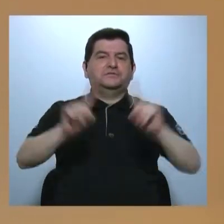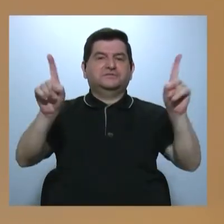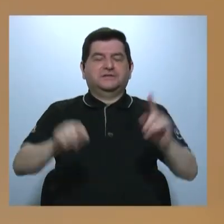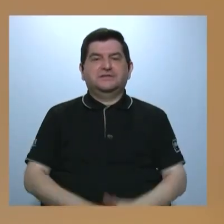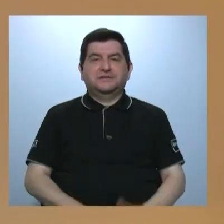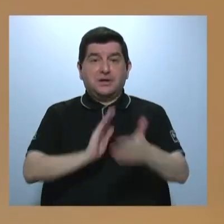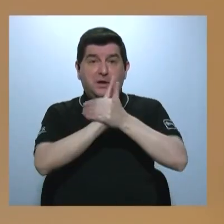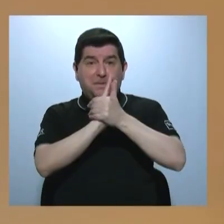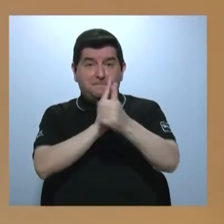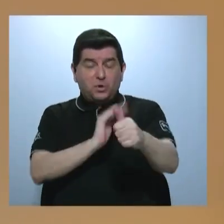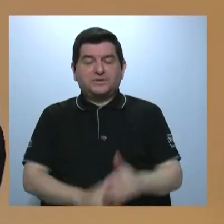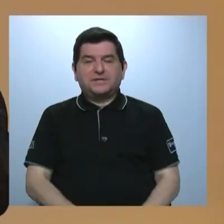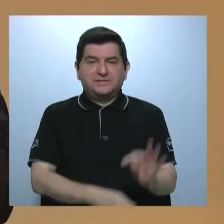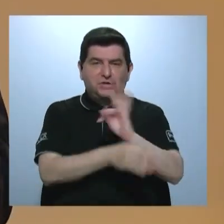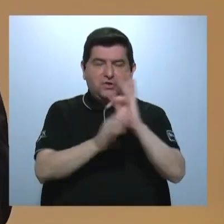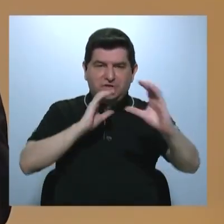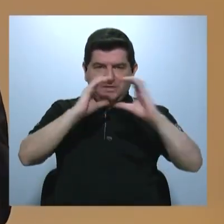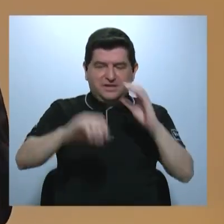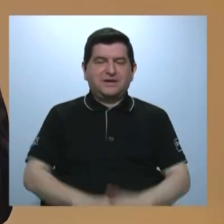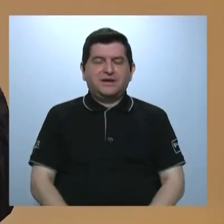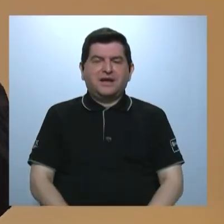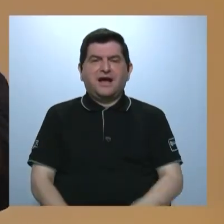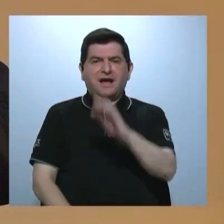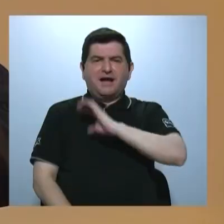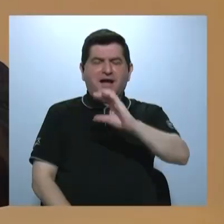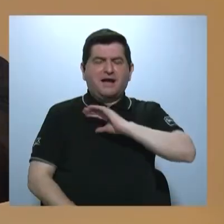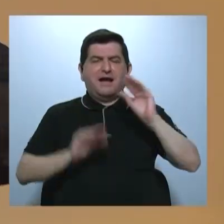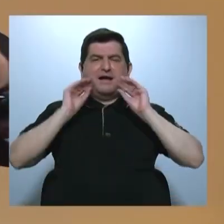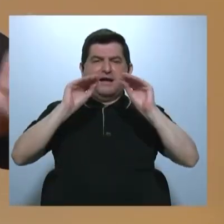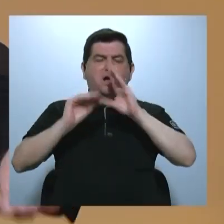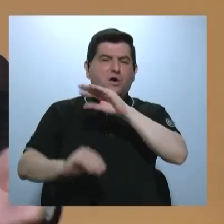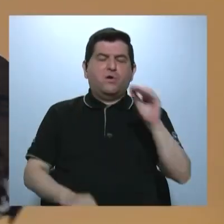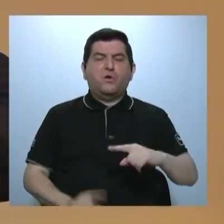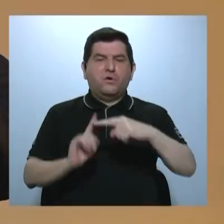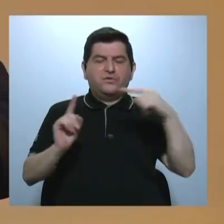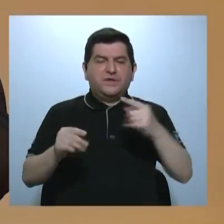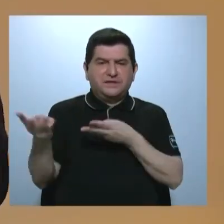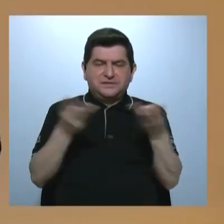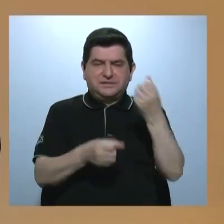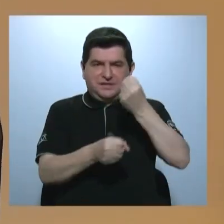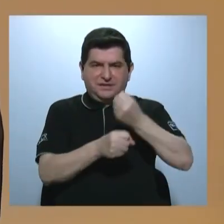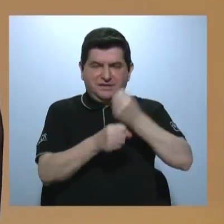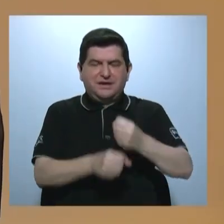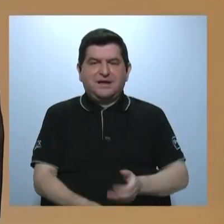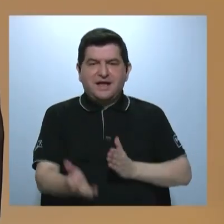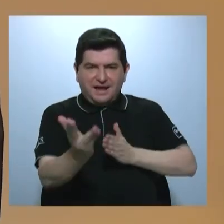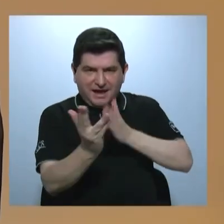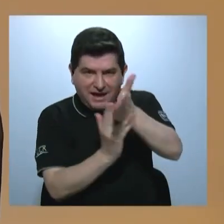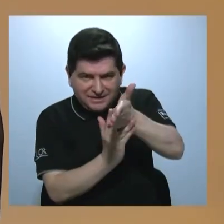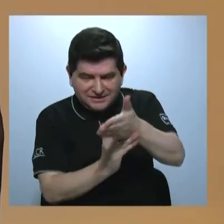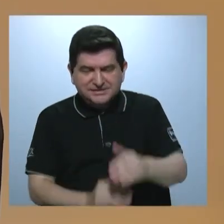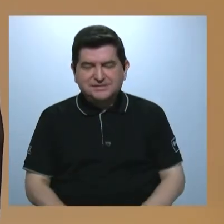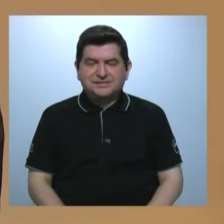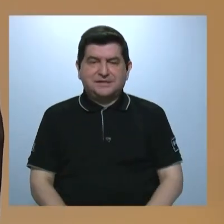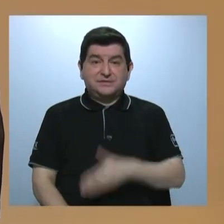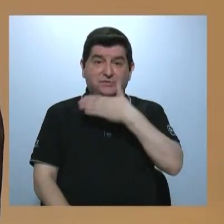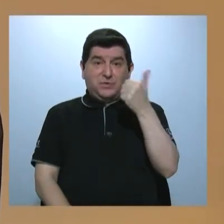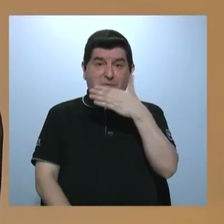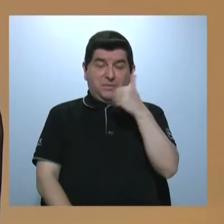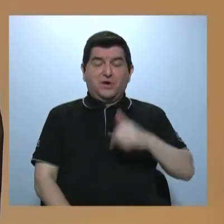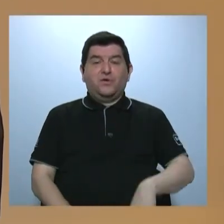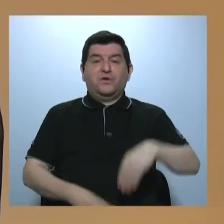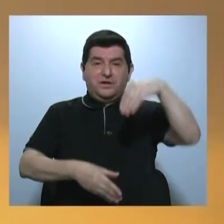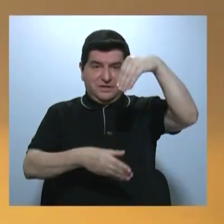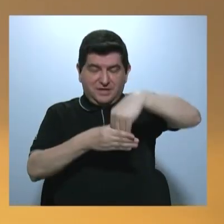cómo potenciar desde las telecomunicaciones la calidad de la educación, o cómo potenciar desde el mercado laboral el acceso, mejores accesos a